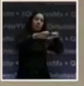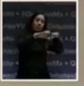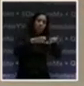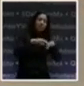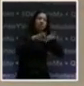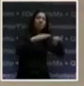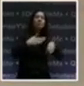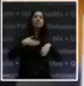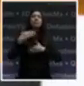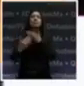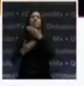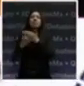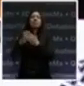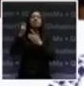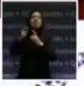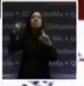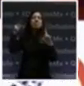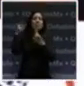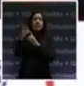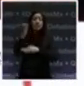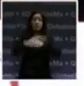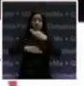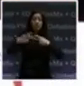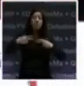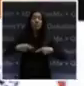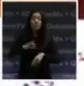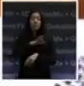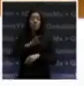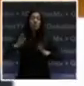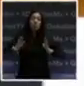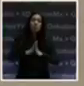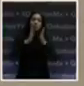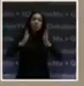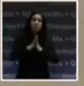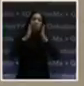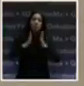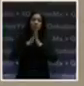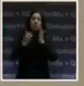es directamente el que todos los ciudadanos puedan participar